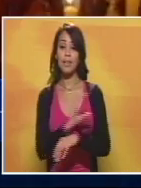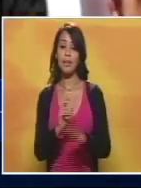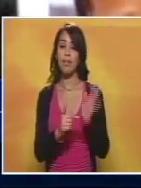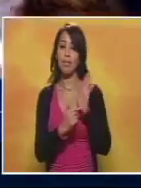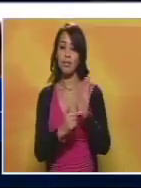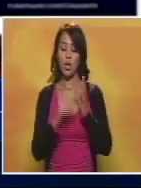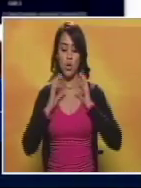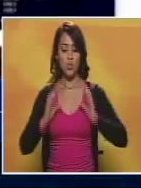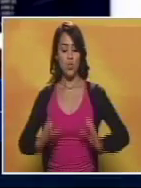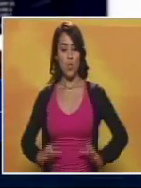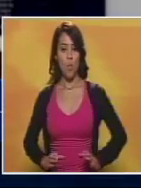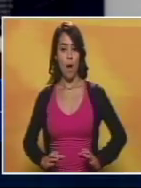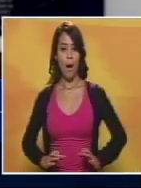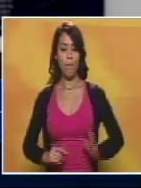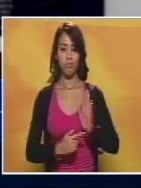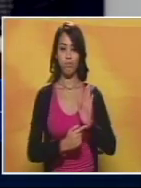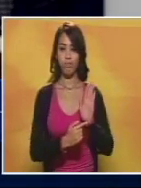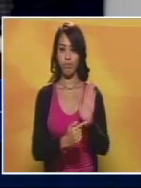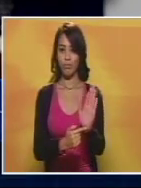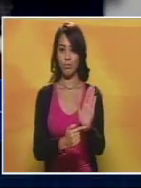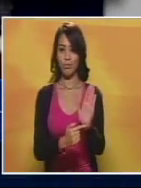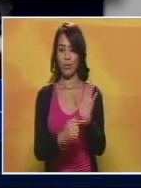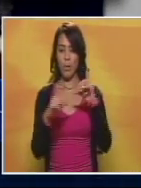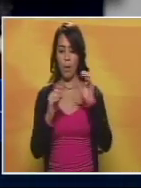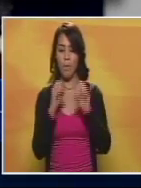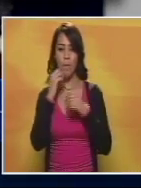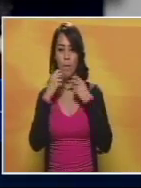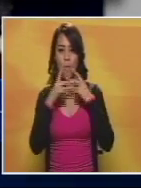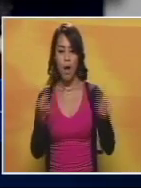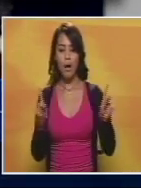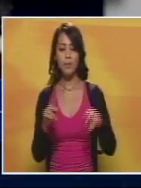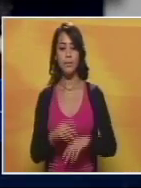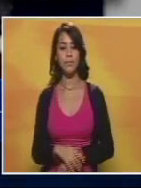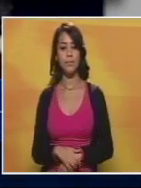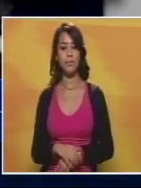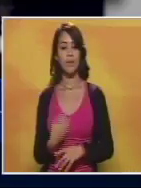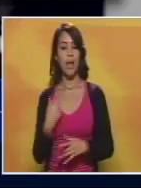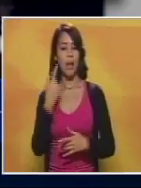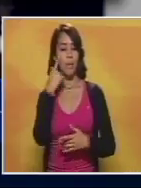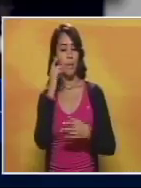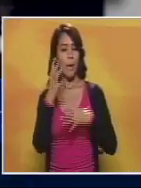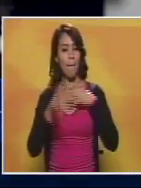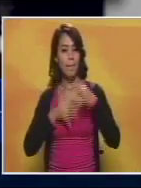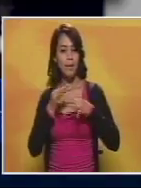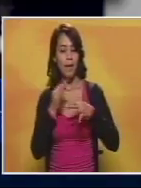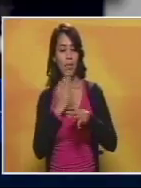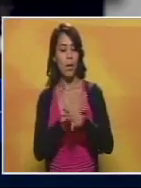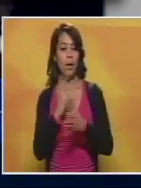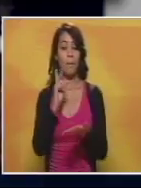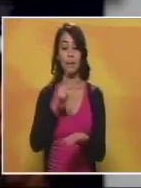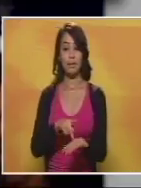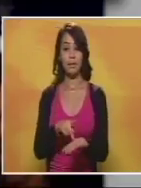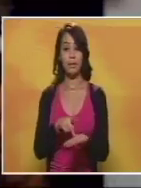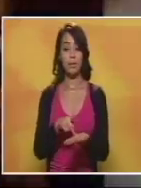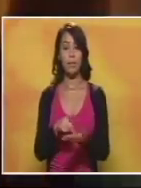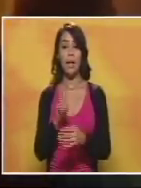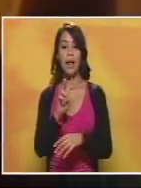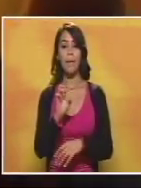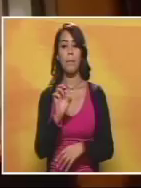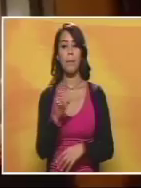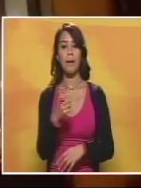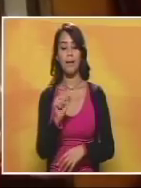están prohibidas en Venezuela. Ten siempre presente que es un mal que no podrás escapar jamás. El